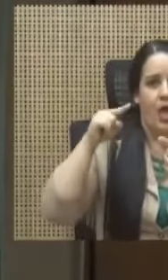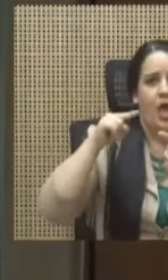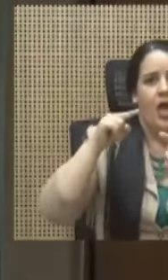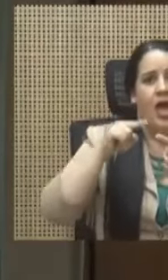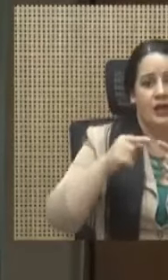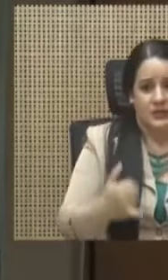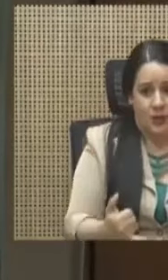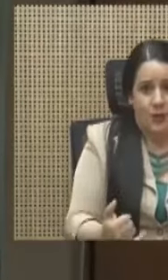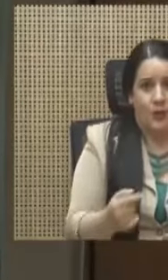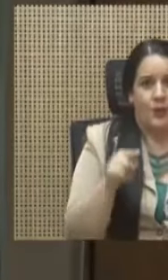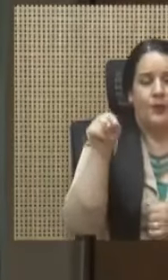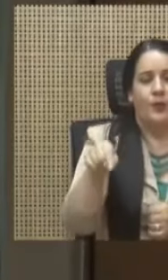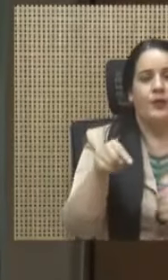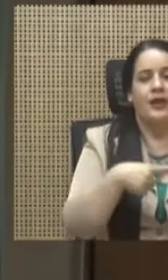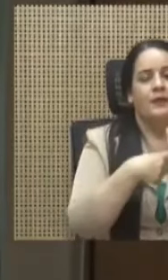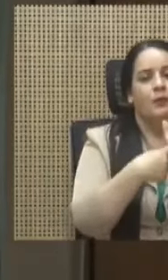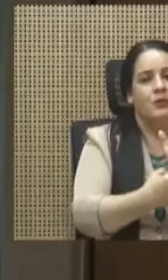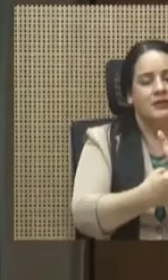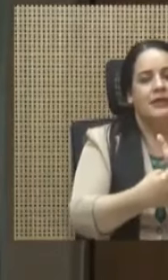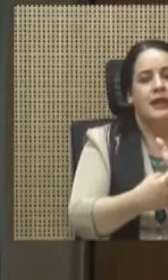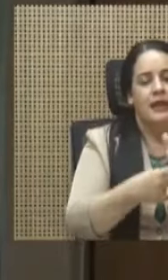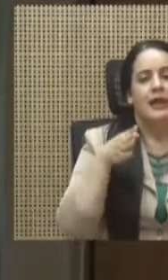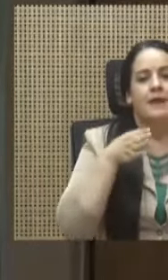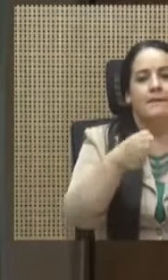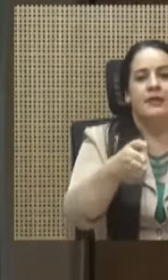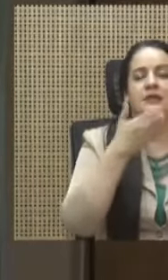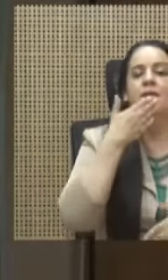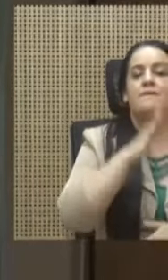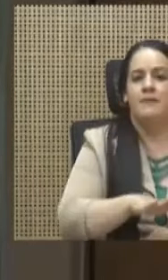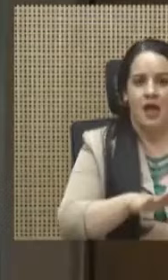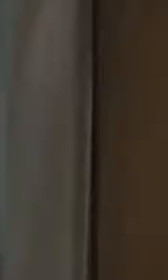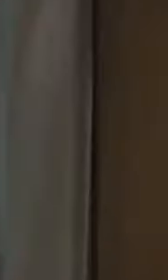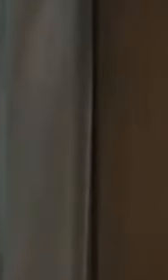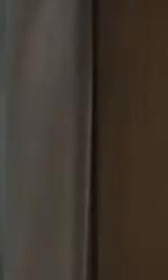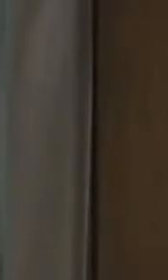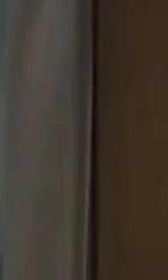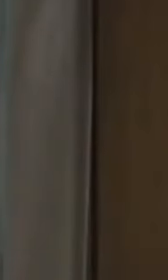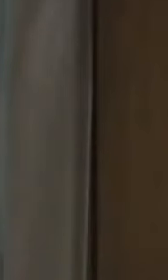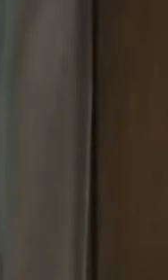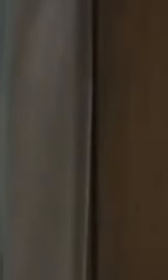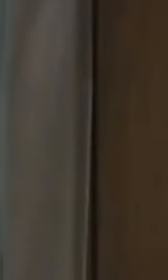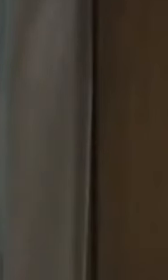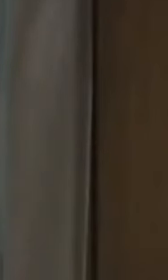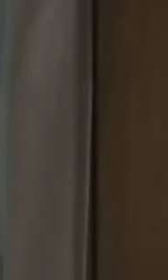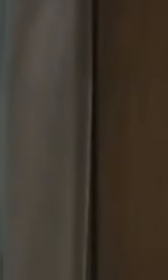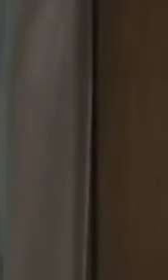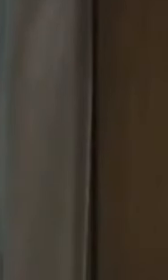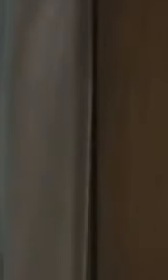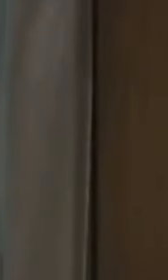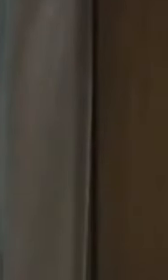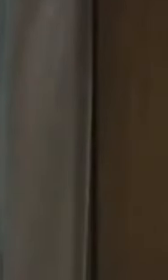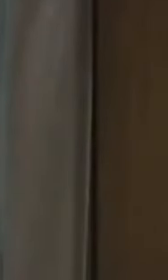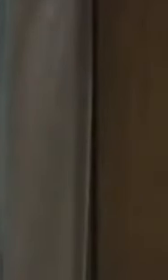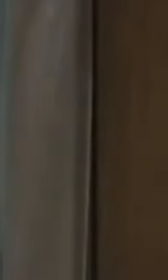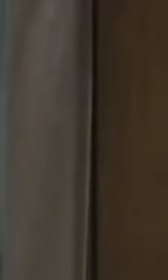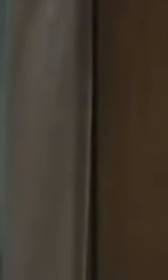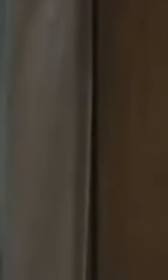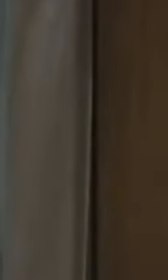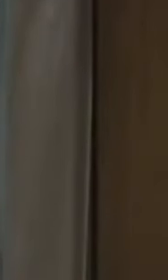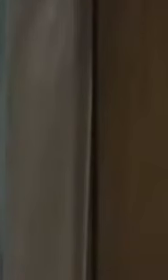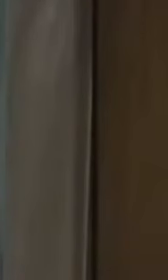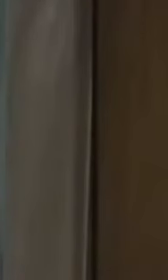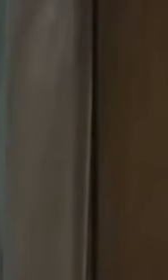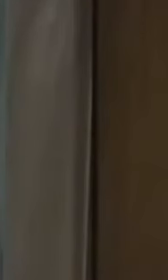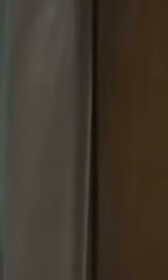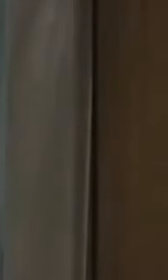estaba en mal estado desde mucho antes del huracán boni bueno en vista de que fue interrumpido y perdí el hilo reitero